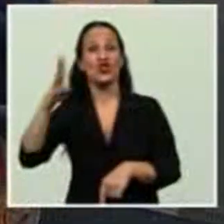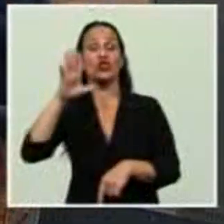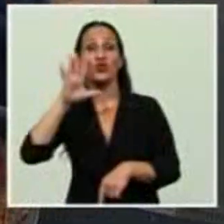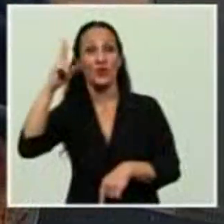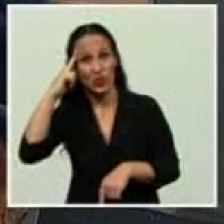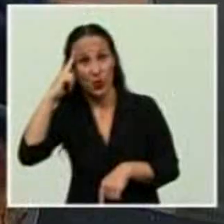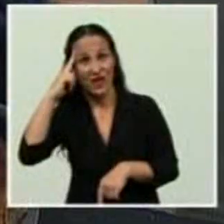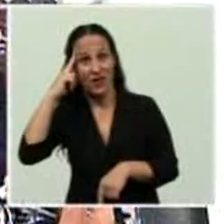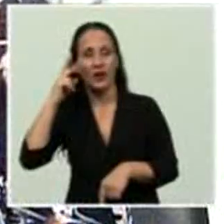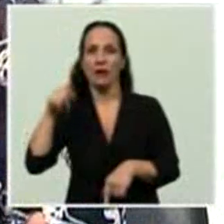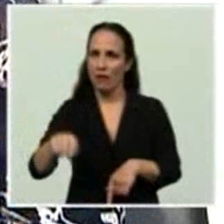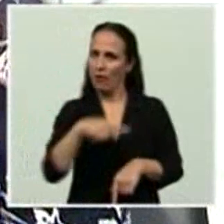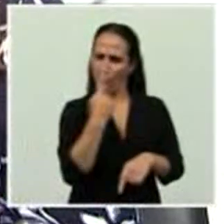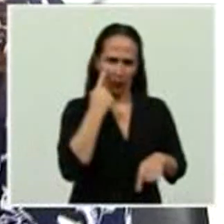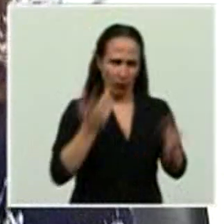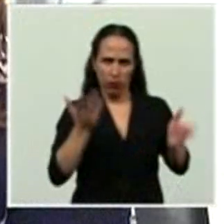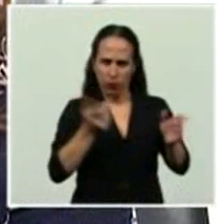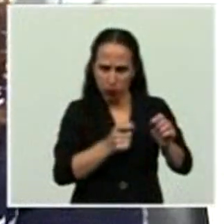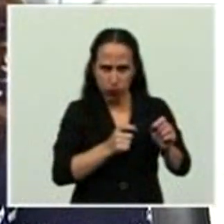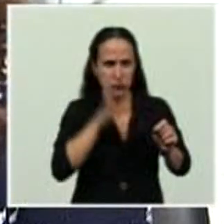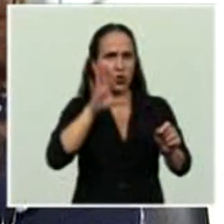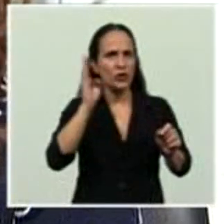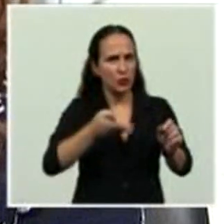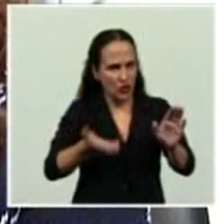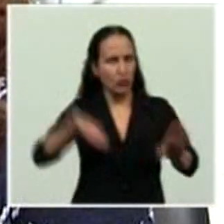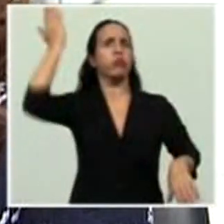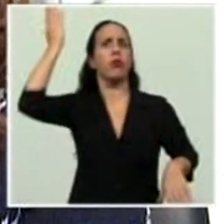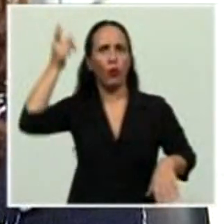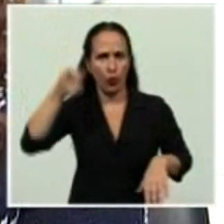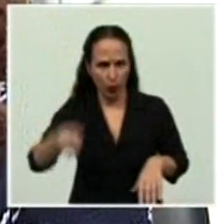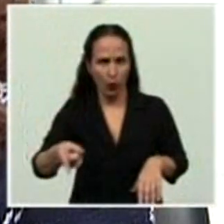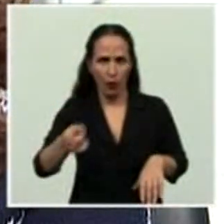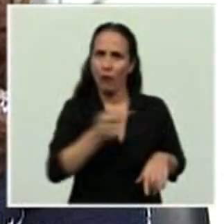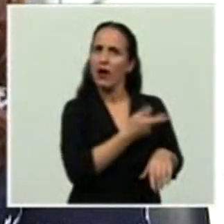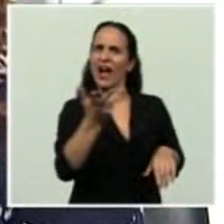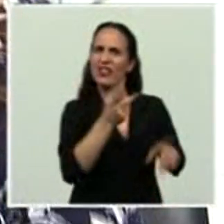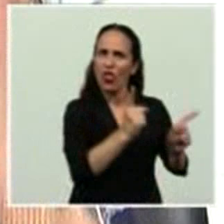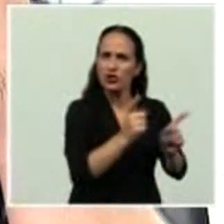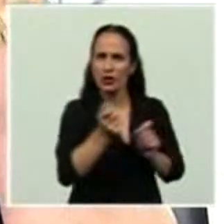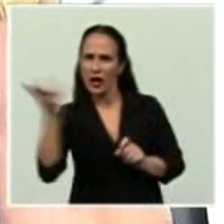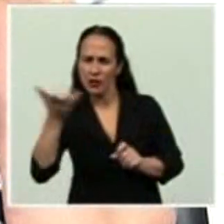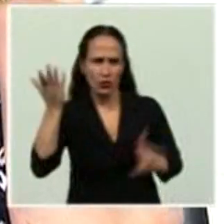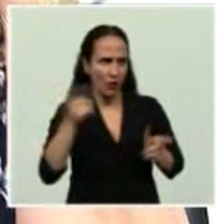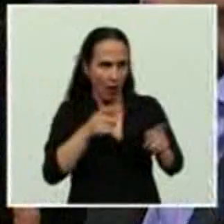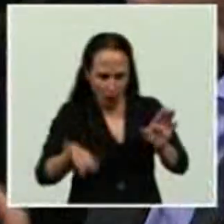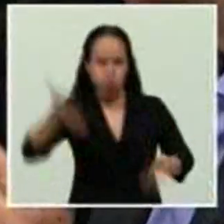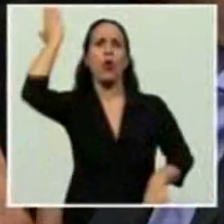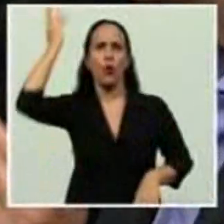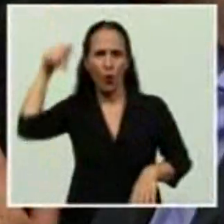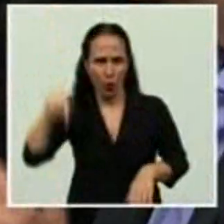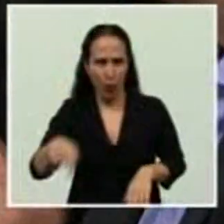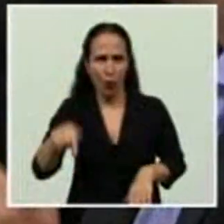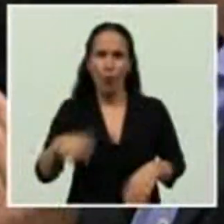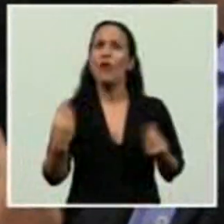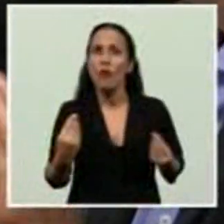13,459 hemos aumentado casi un 50% el plantel de docentes universitarios en